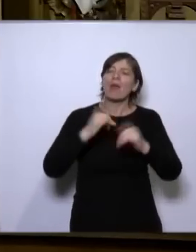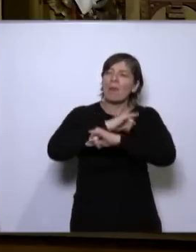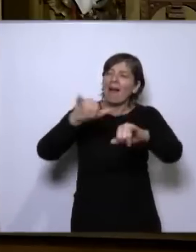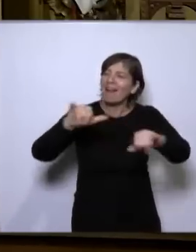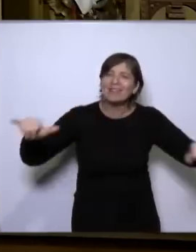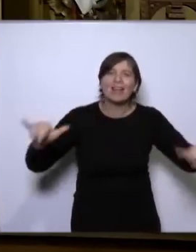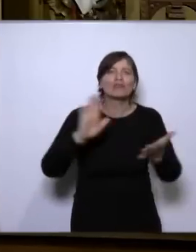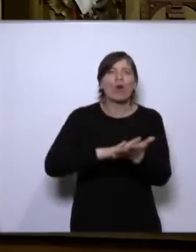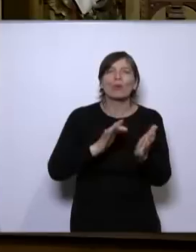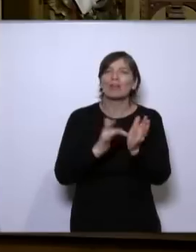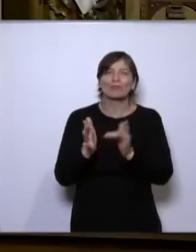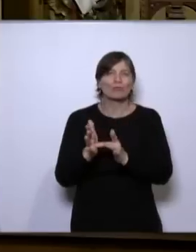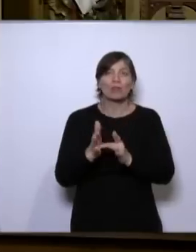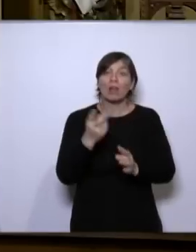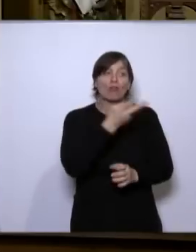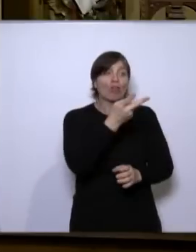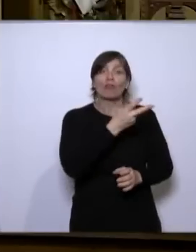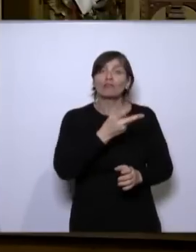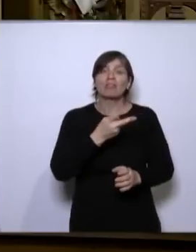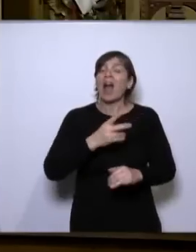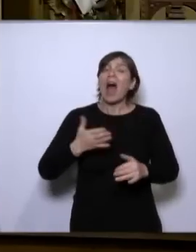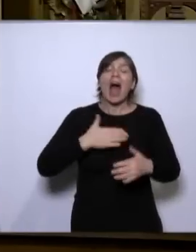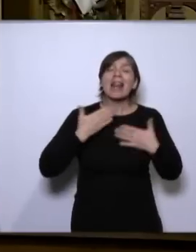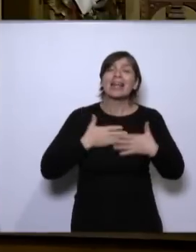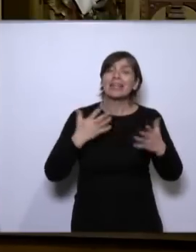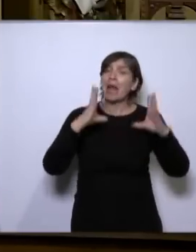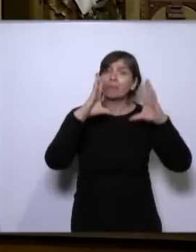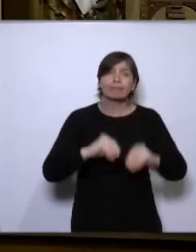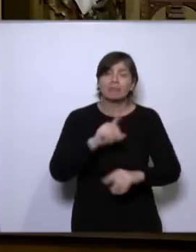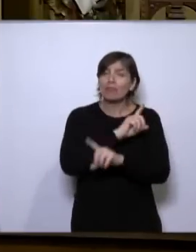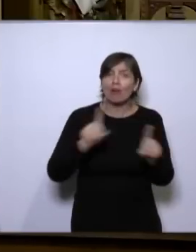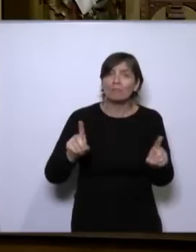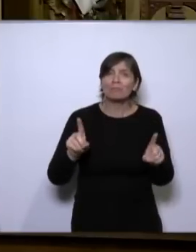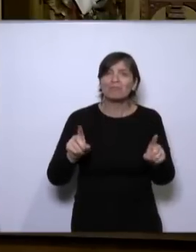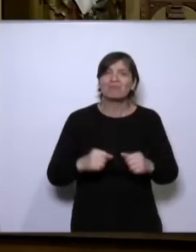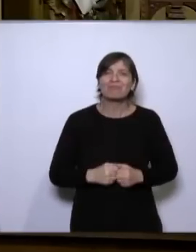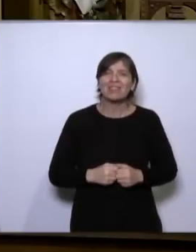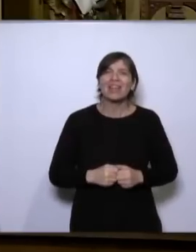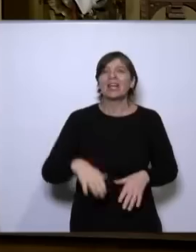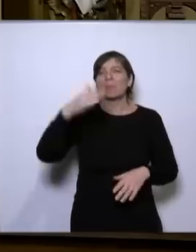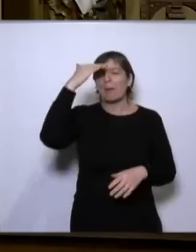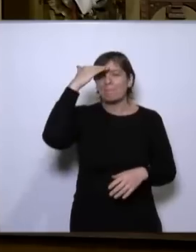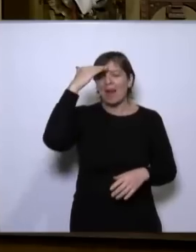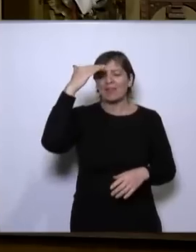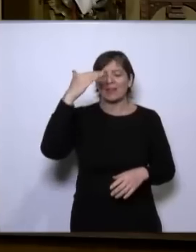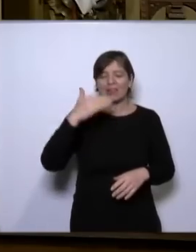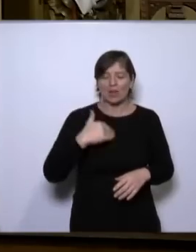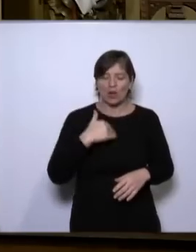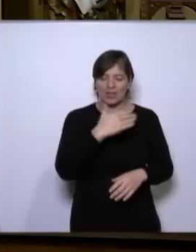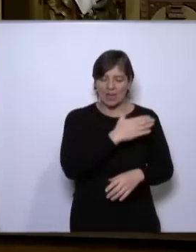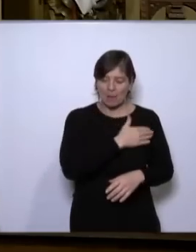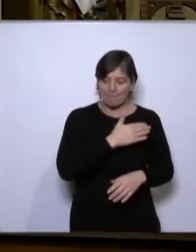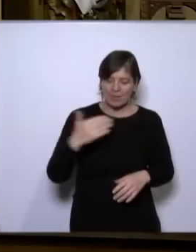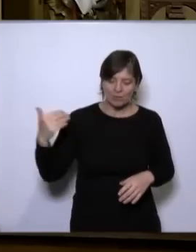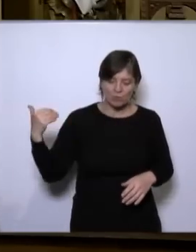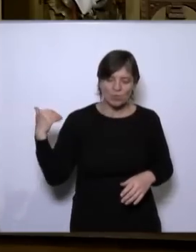evangelizar. Ellos no perdieron la alegría de evangelizar así. En el nombre del Padre, y del